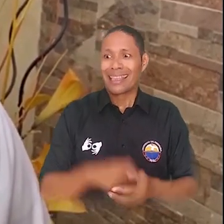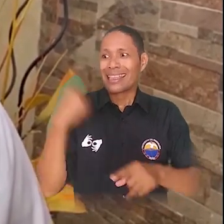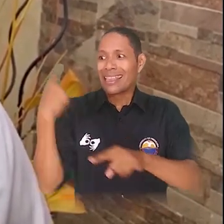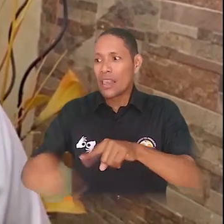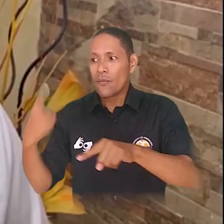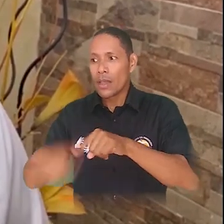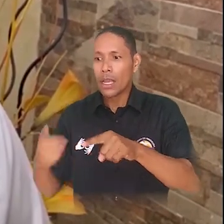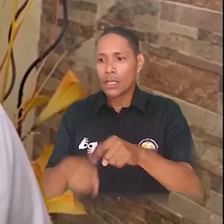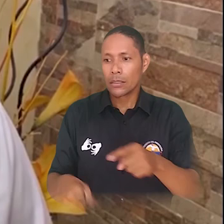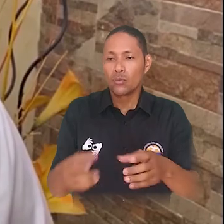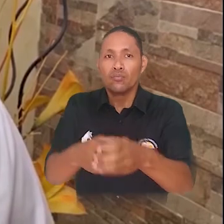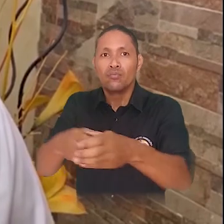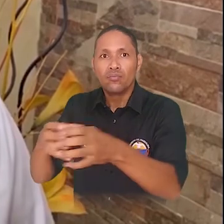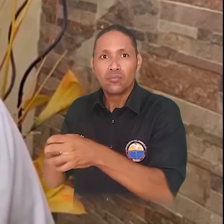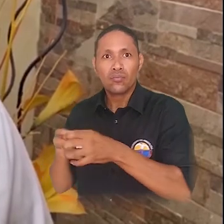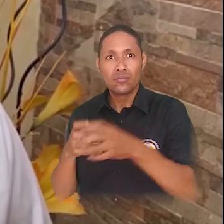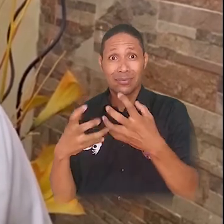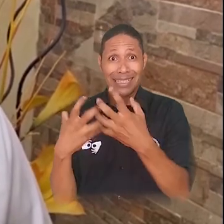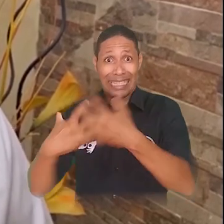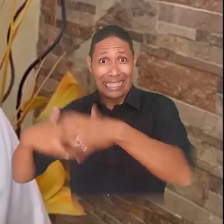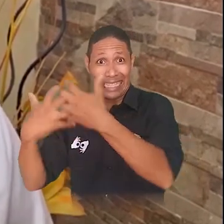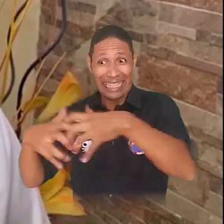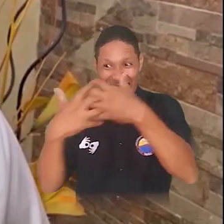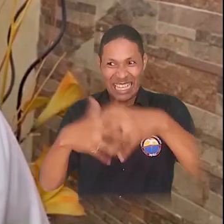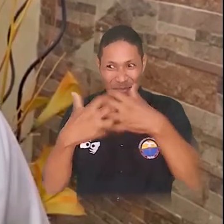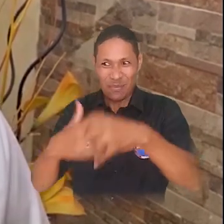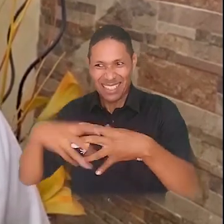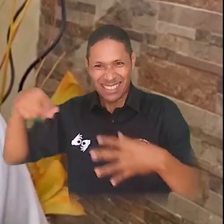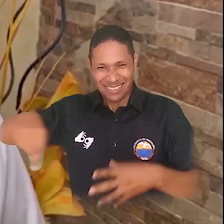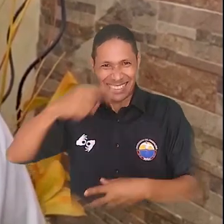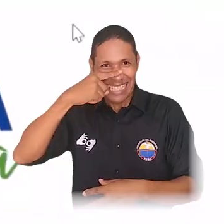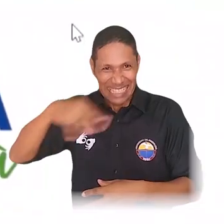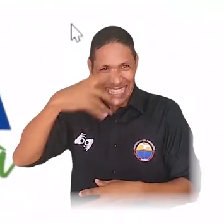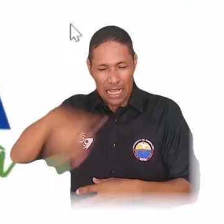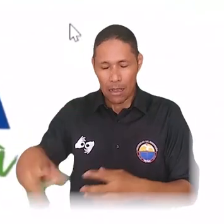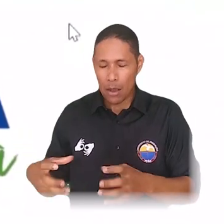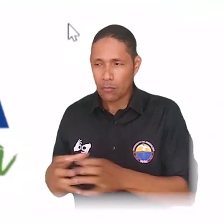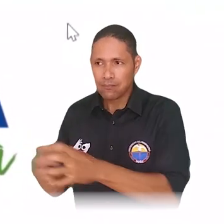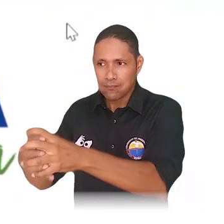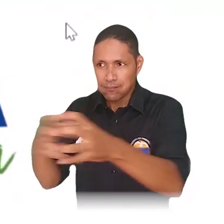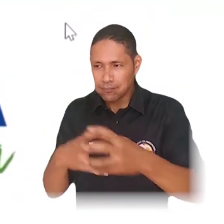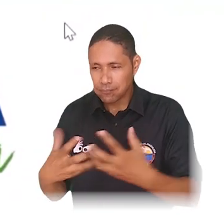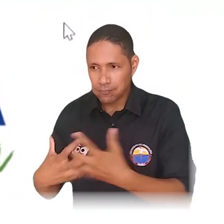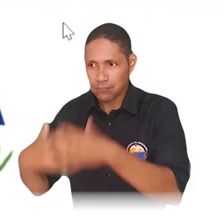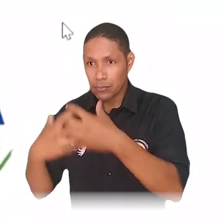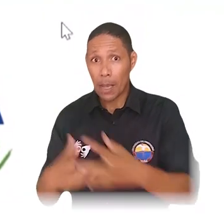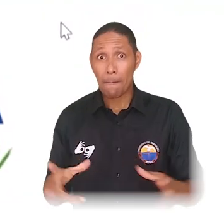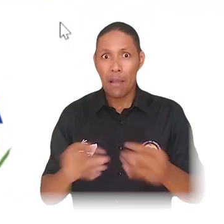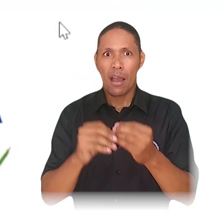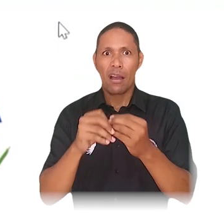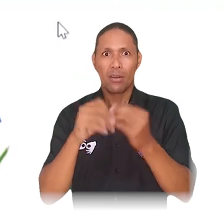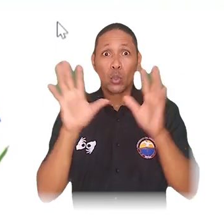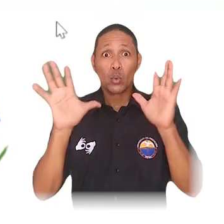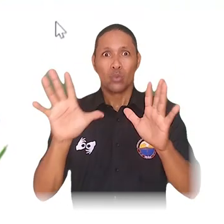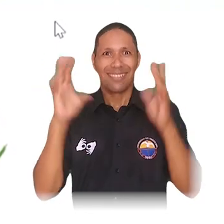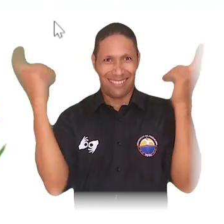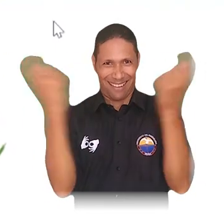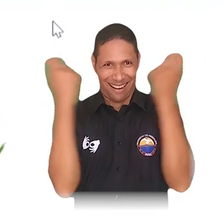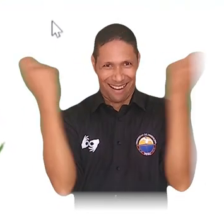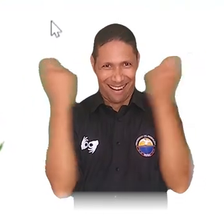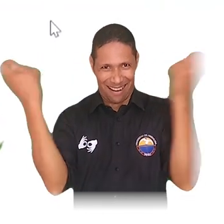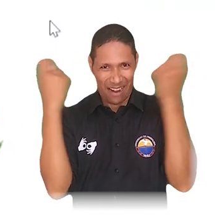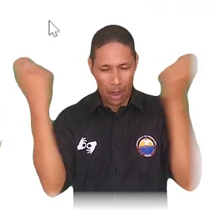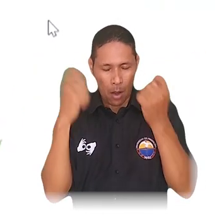articulación entre los gremios empresariales y económicos de la ciudad, donde la Cámara de Comercio y las distintas